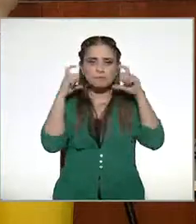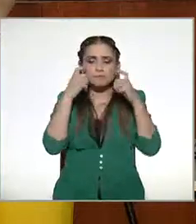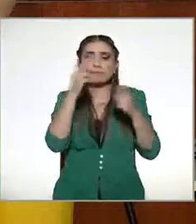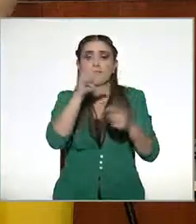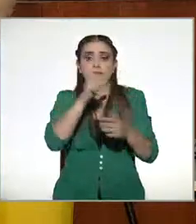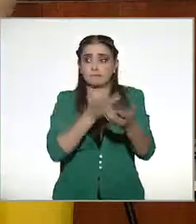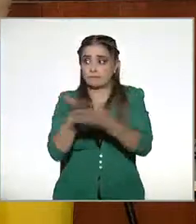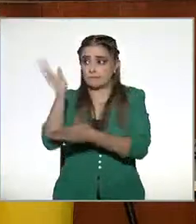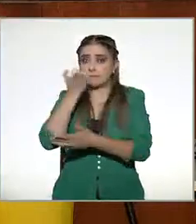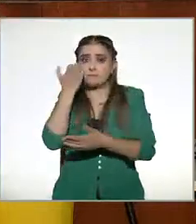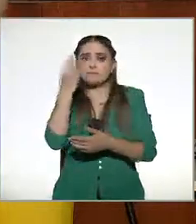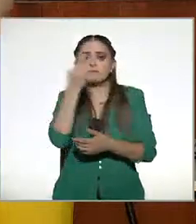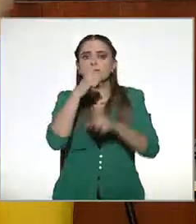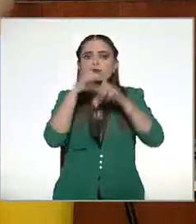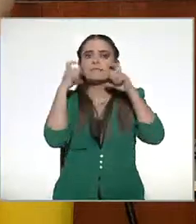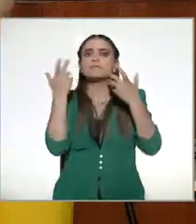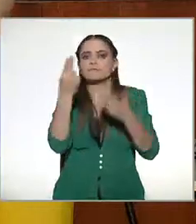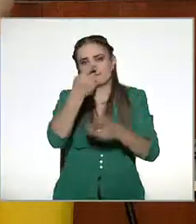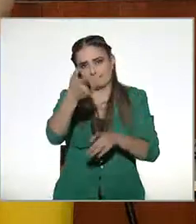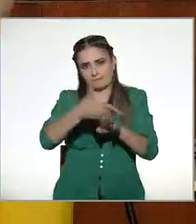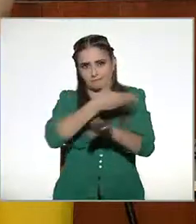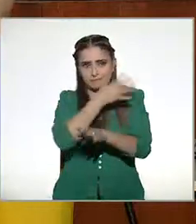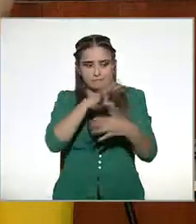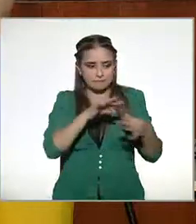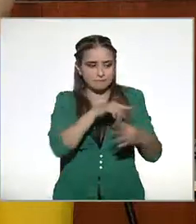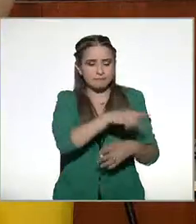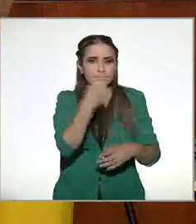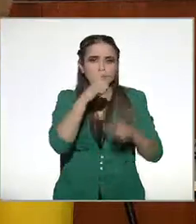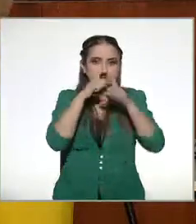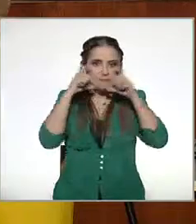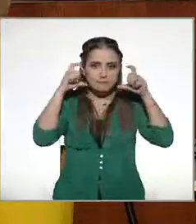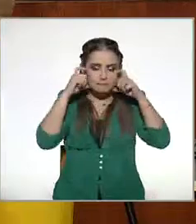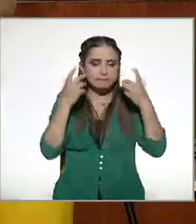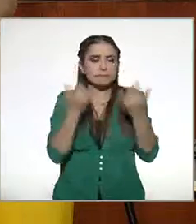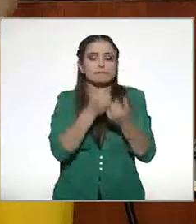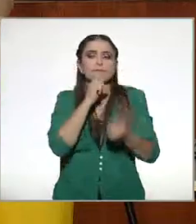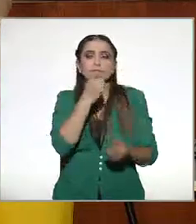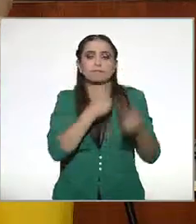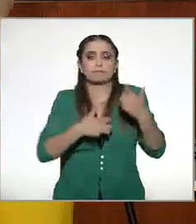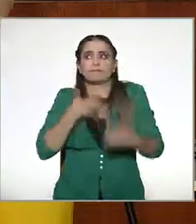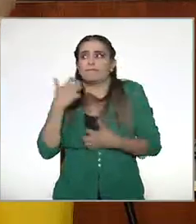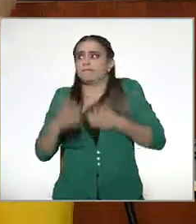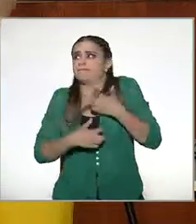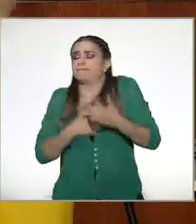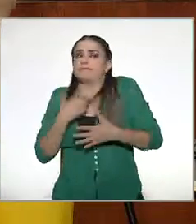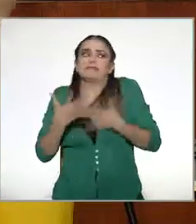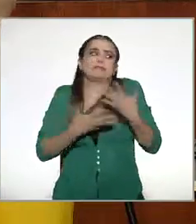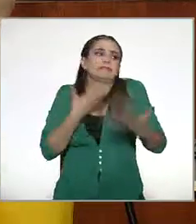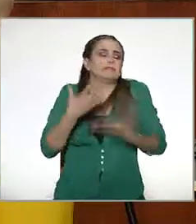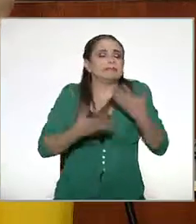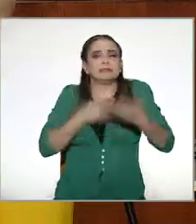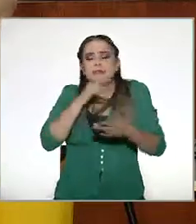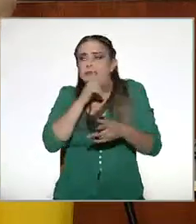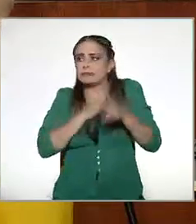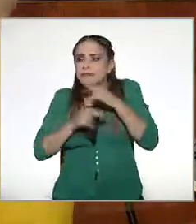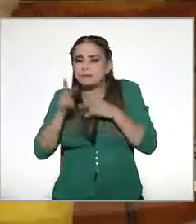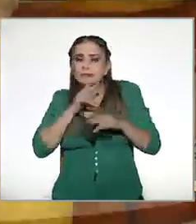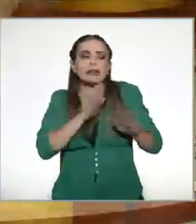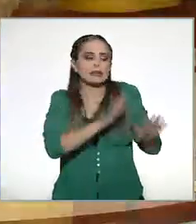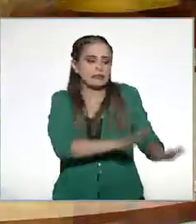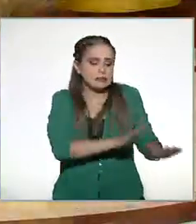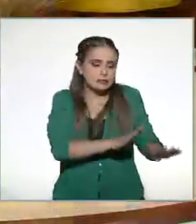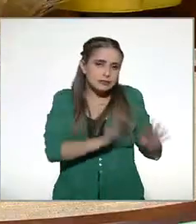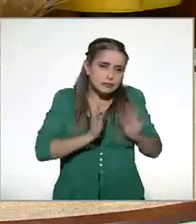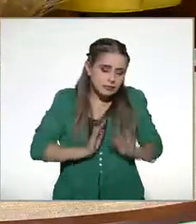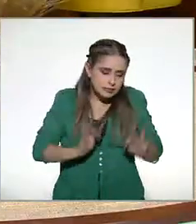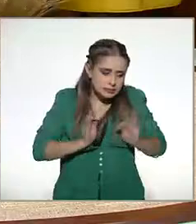anticiparlo lo que sucede con los niños cuando tienen ansiedad de hecho la ansiedad es anticipación entonces es bueno hay que